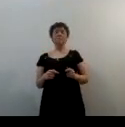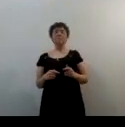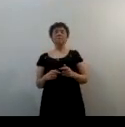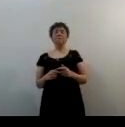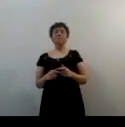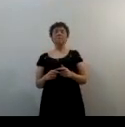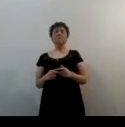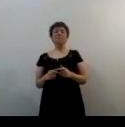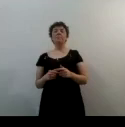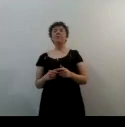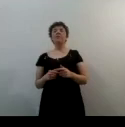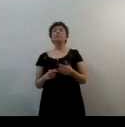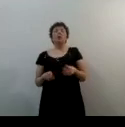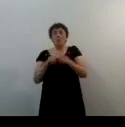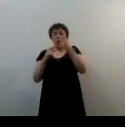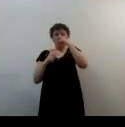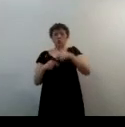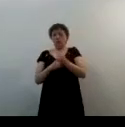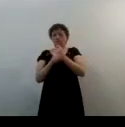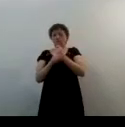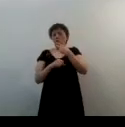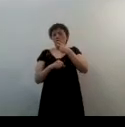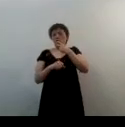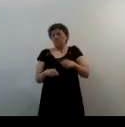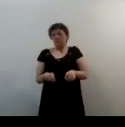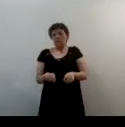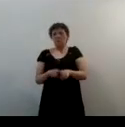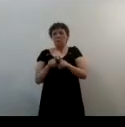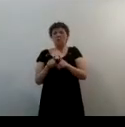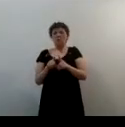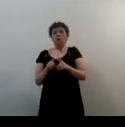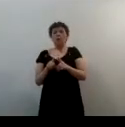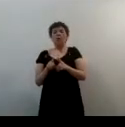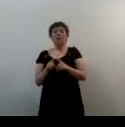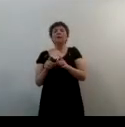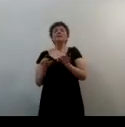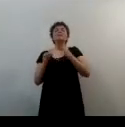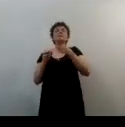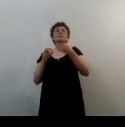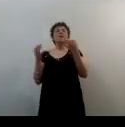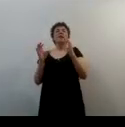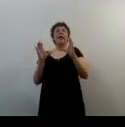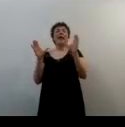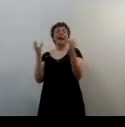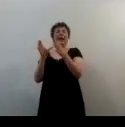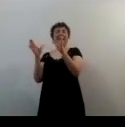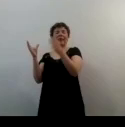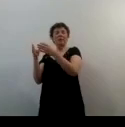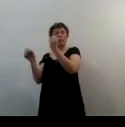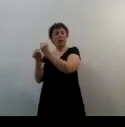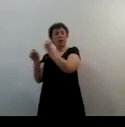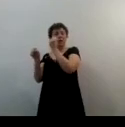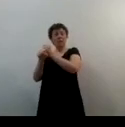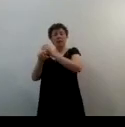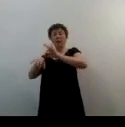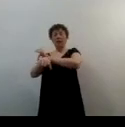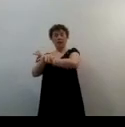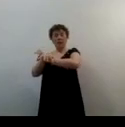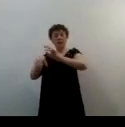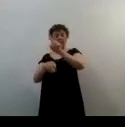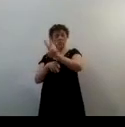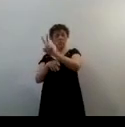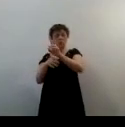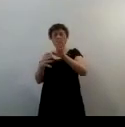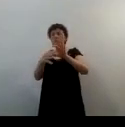yo sea quien sea, de lo que se trata es que en cualquier equipo que trabaje la diabetes tipo 2 esté coordinado